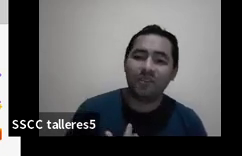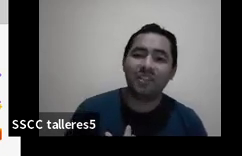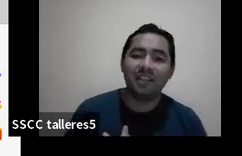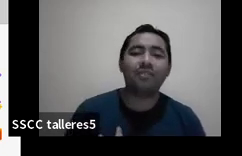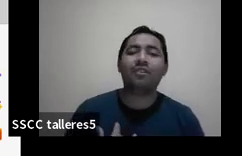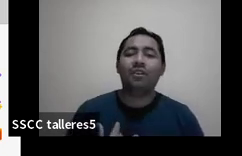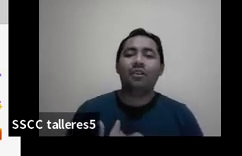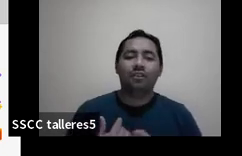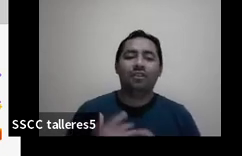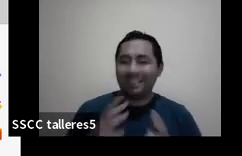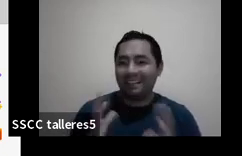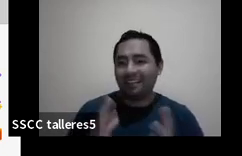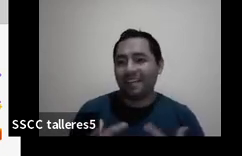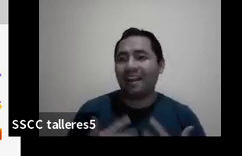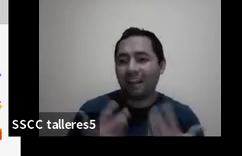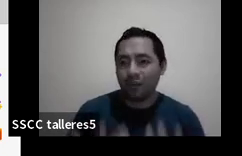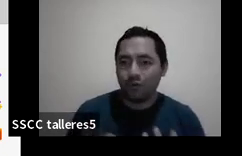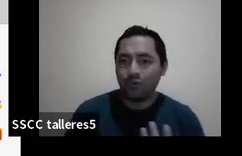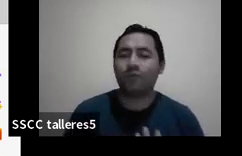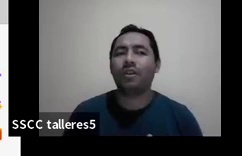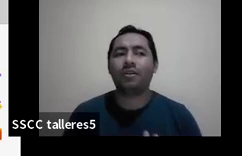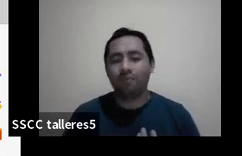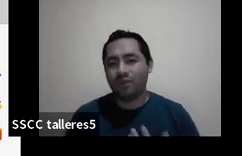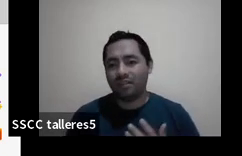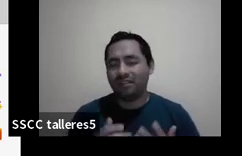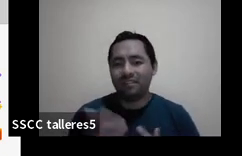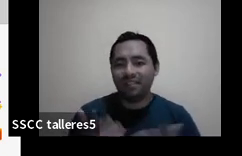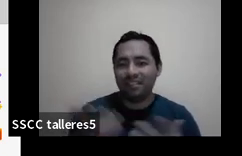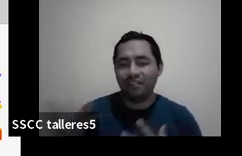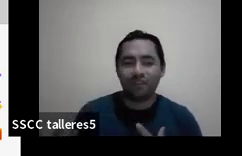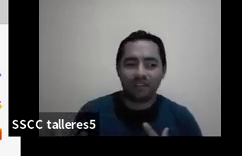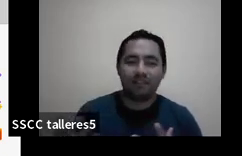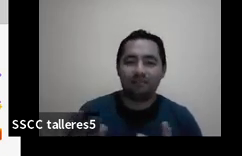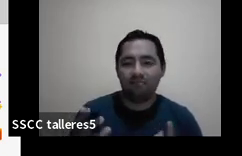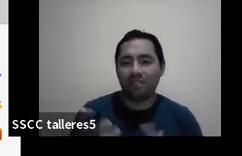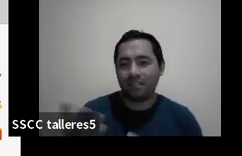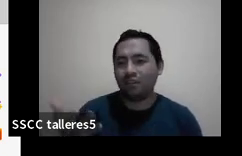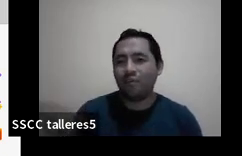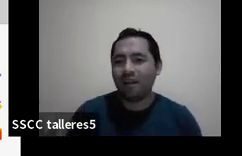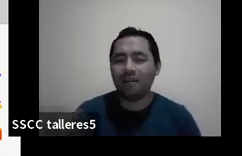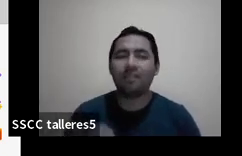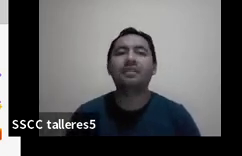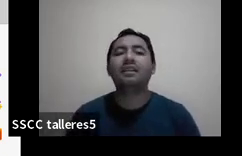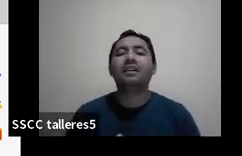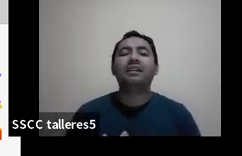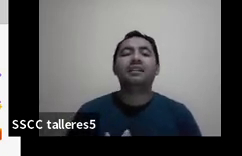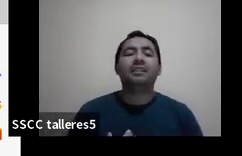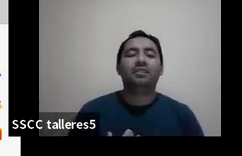haciendo español signado, no te sientas halagado, ¿ya? Porque te están diciendo que estás haciéndolo mal,